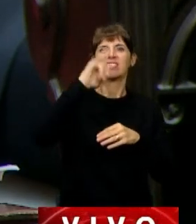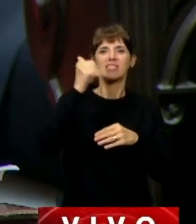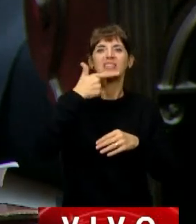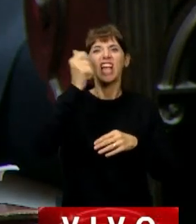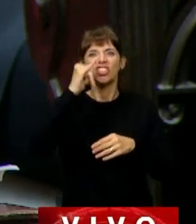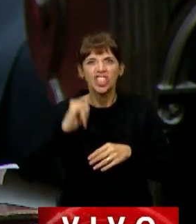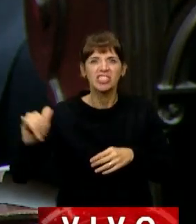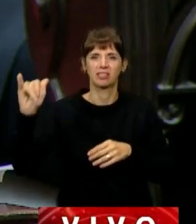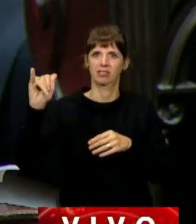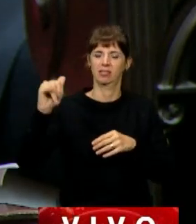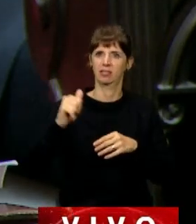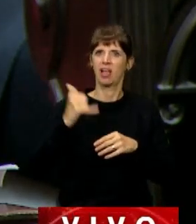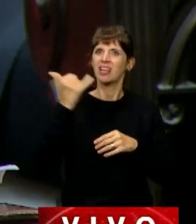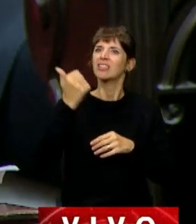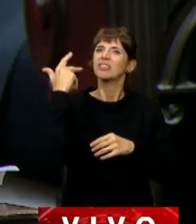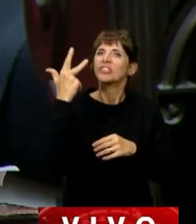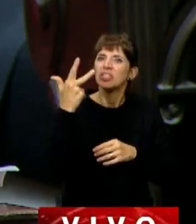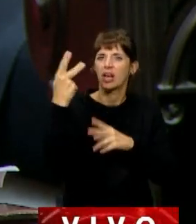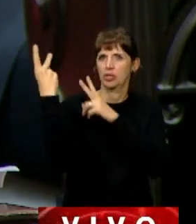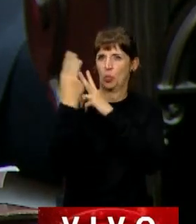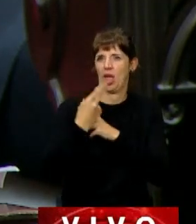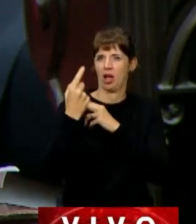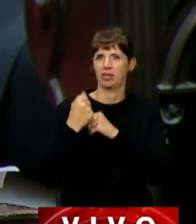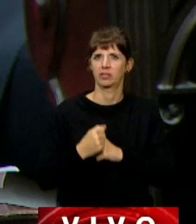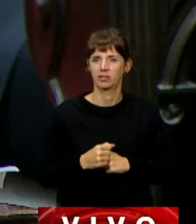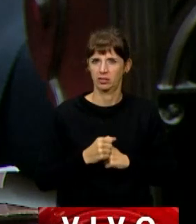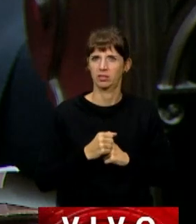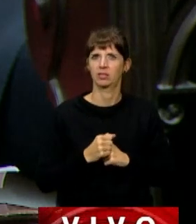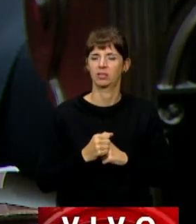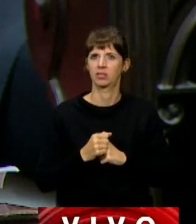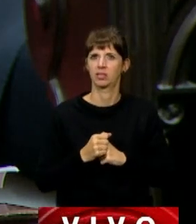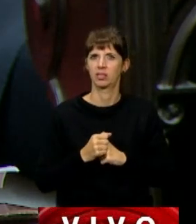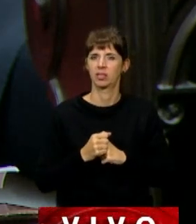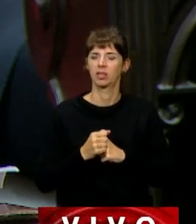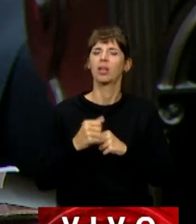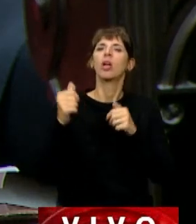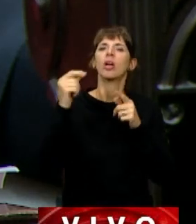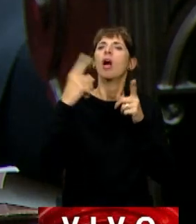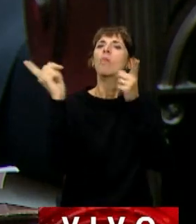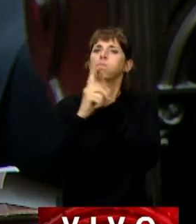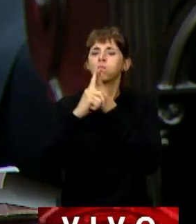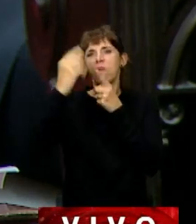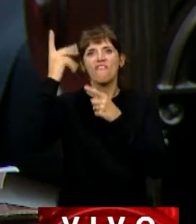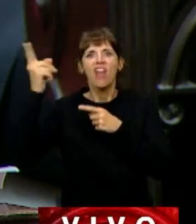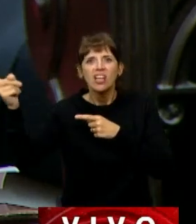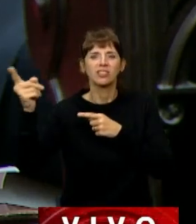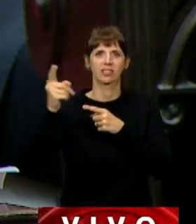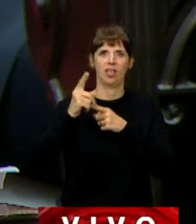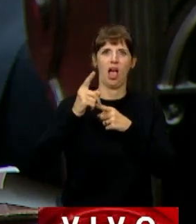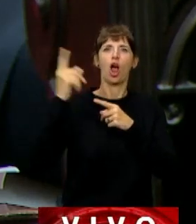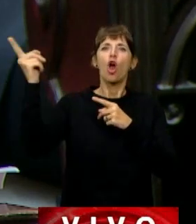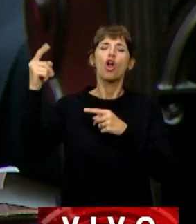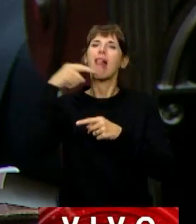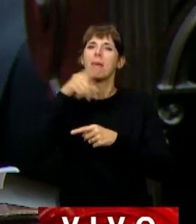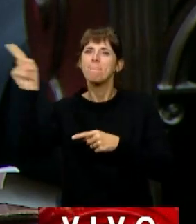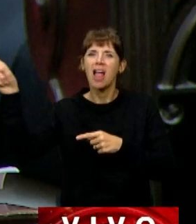que tiene tres viajes, con Emmanuel Macron, que ha habido tres visitas, con la Alemania de Merkel,